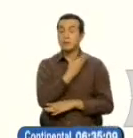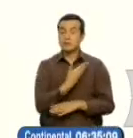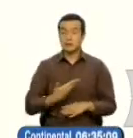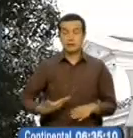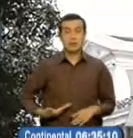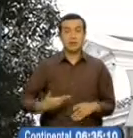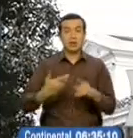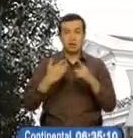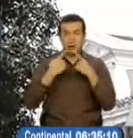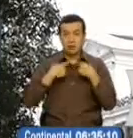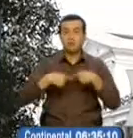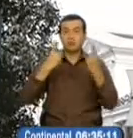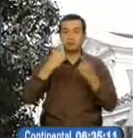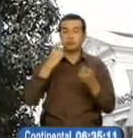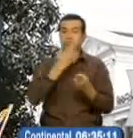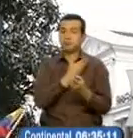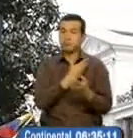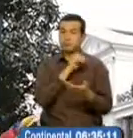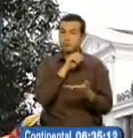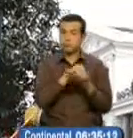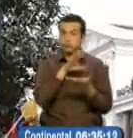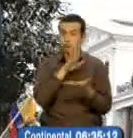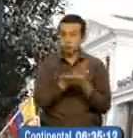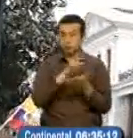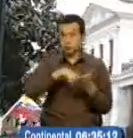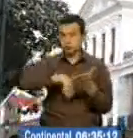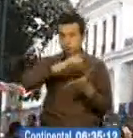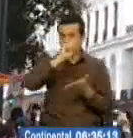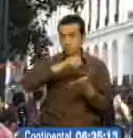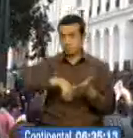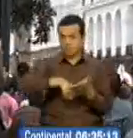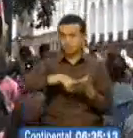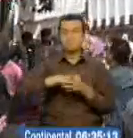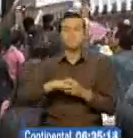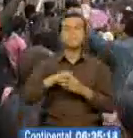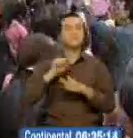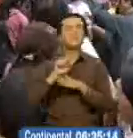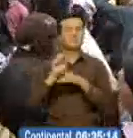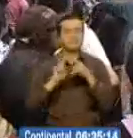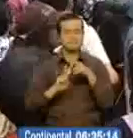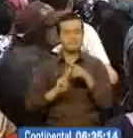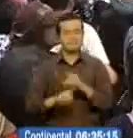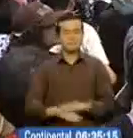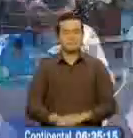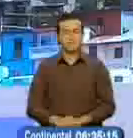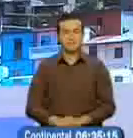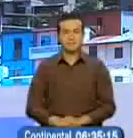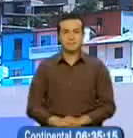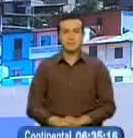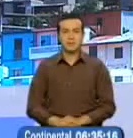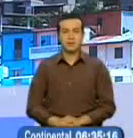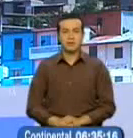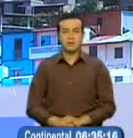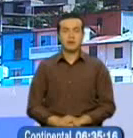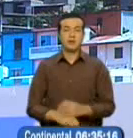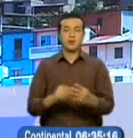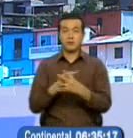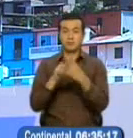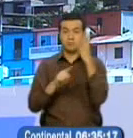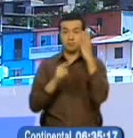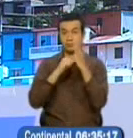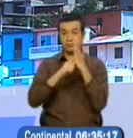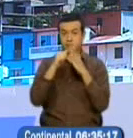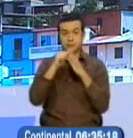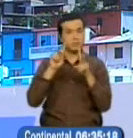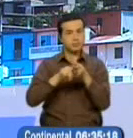primer mandatario establezca dicha campaña mediante la firma de un decreto ejecutivo. Ivana Paredes, Ecuador TV. Cuatro ministerios comenzaron